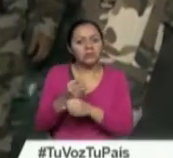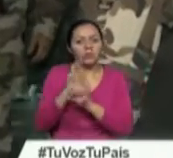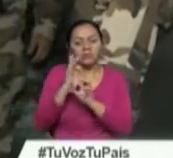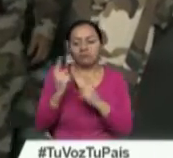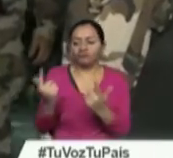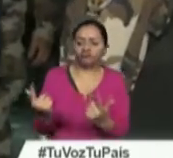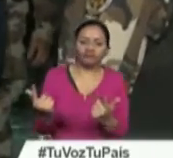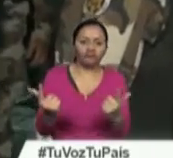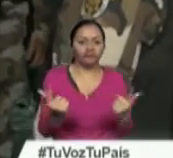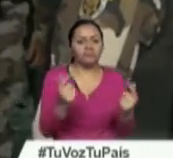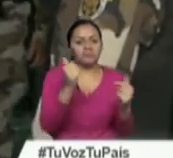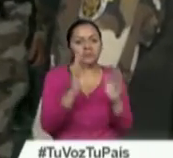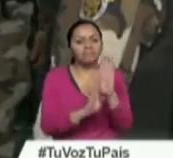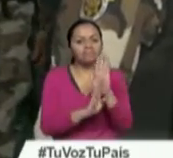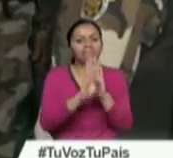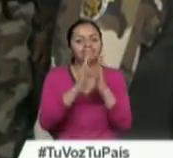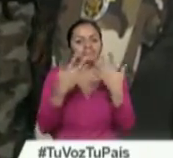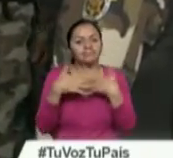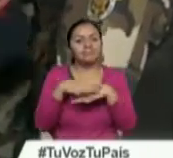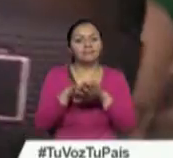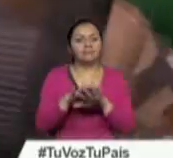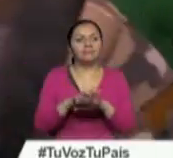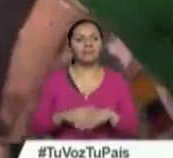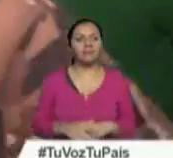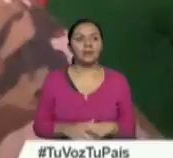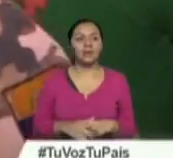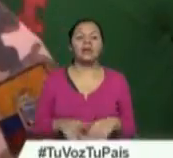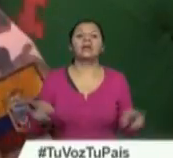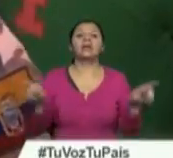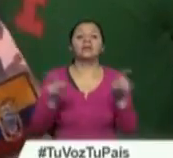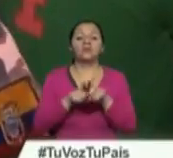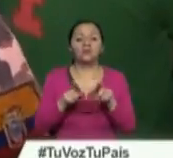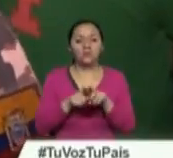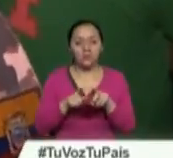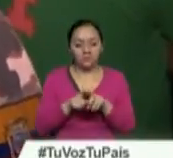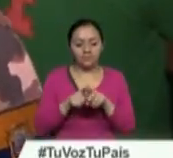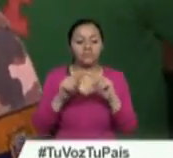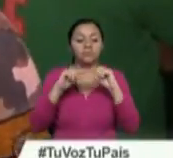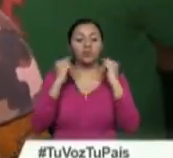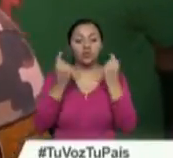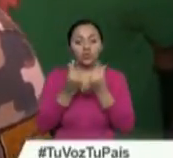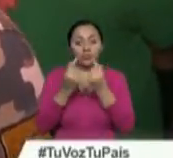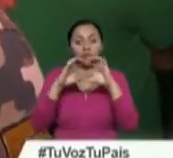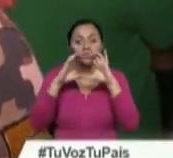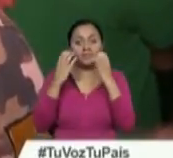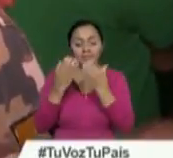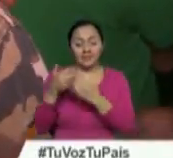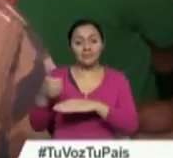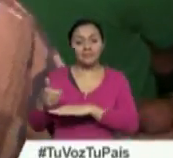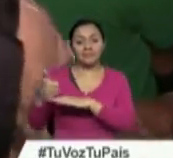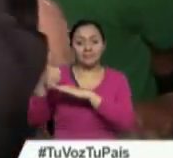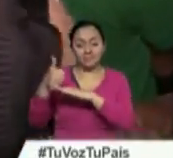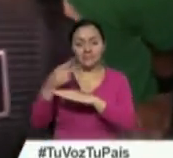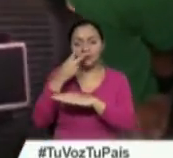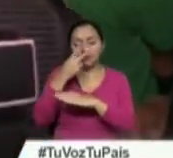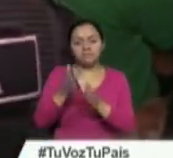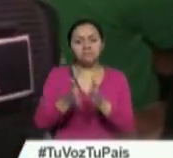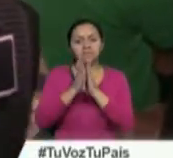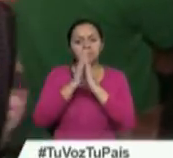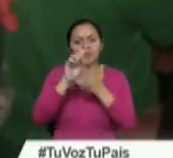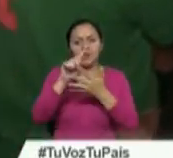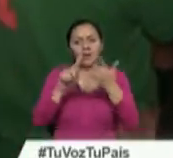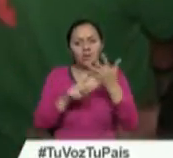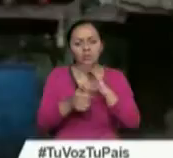básicas para su desarrollo integral y rehabilitación. Asimismo, los miembros del comité resaltaron el aporte de las numerosas solicitudes de